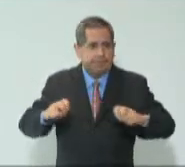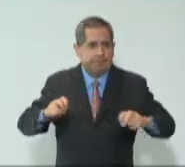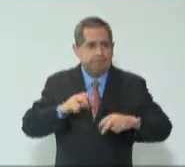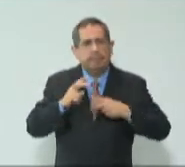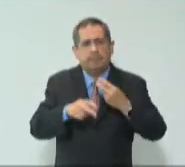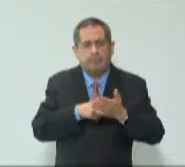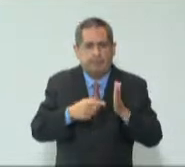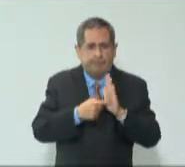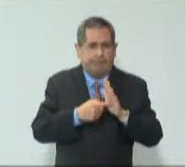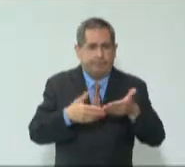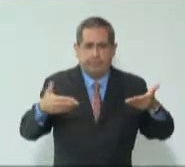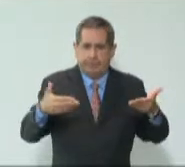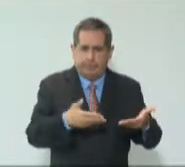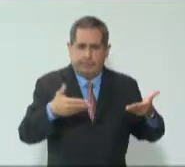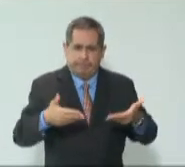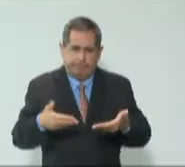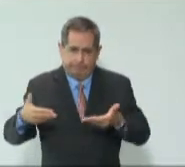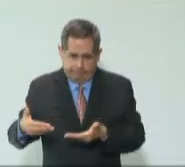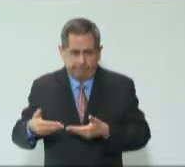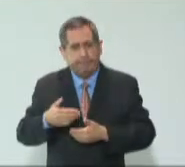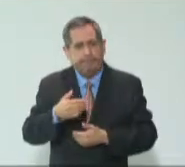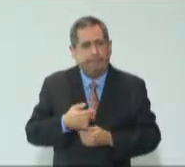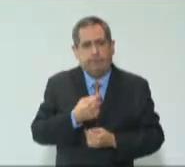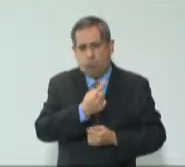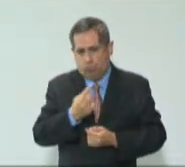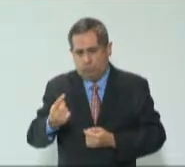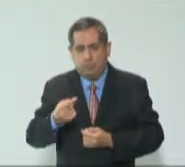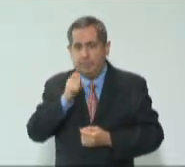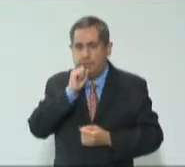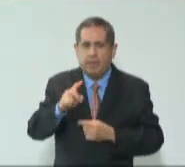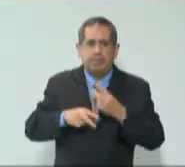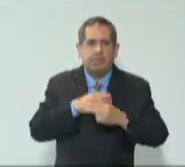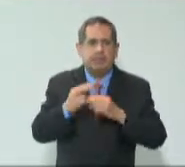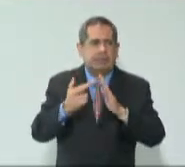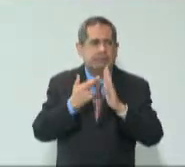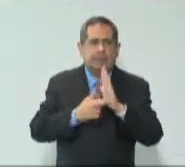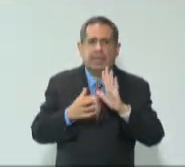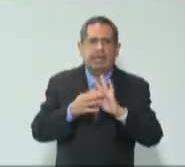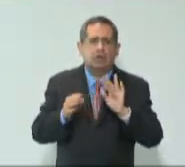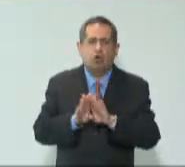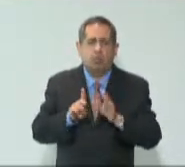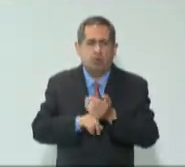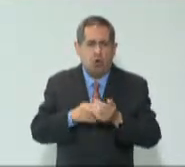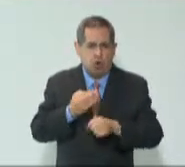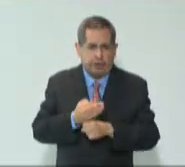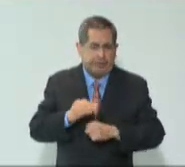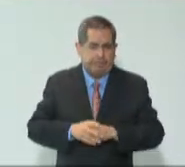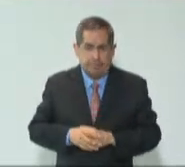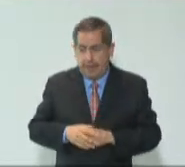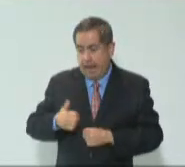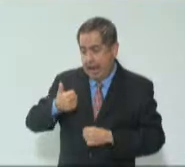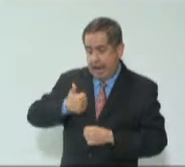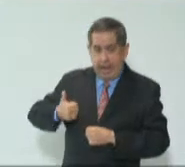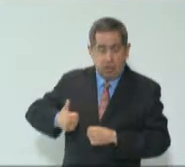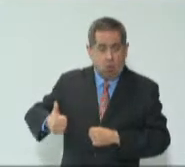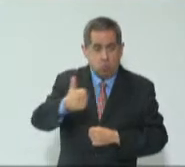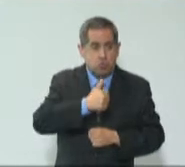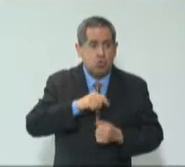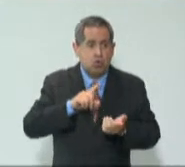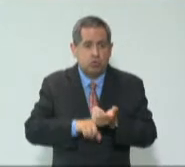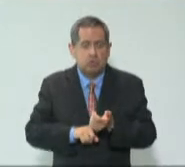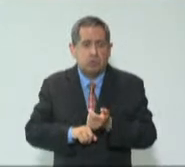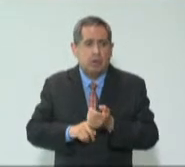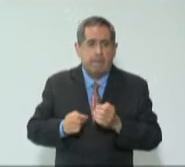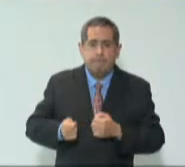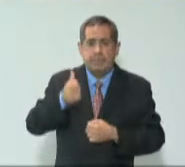iré presentando unos por unos no sin antes platicarles de las reglas de este panel cada una y cada uno de ustedes tendrá en